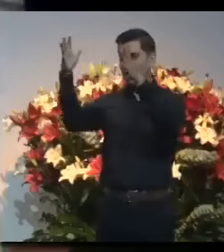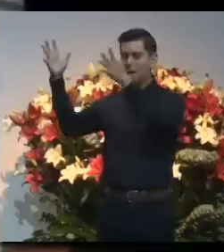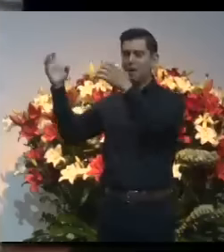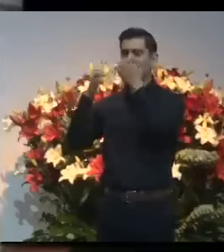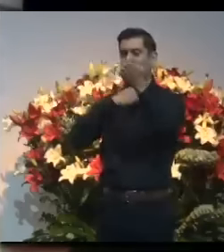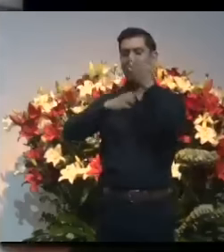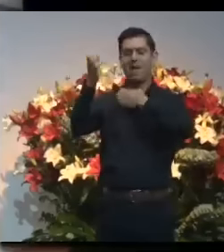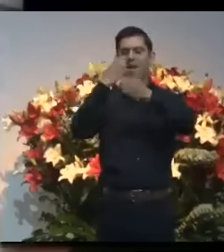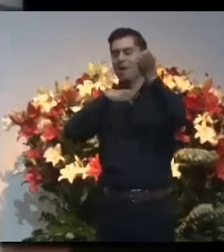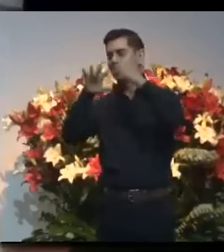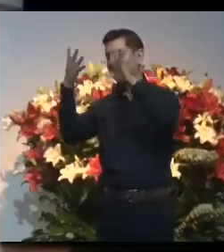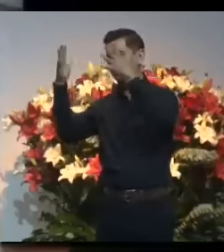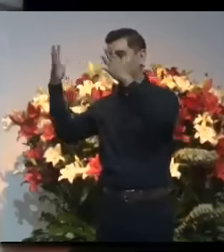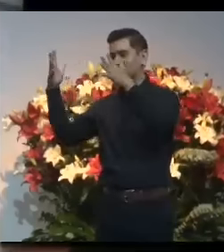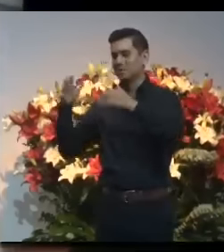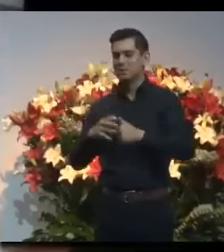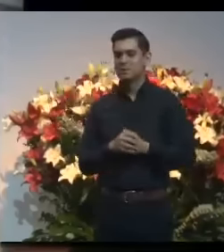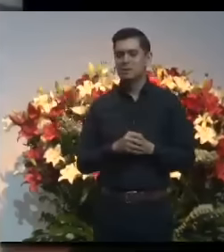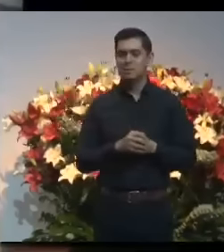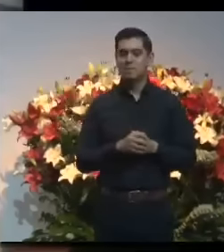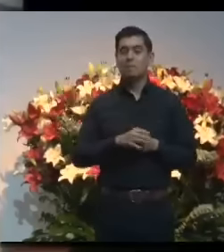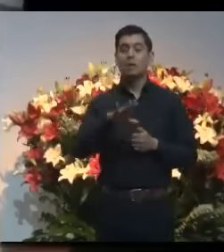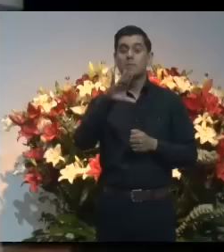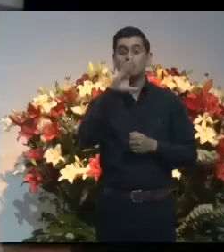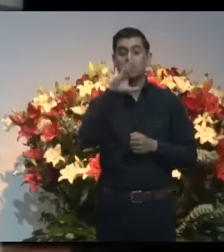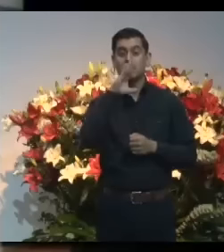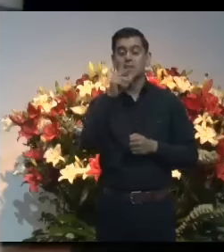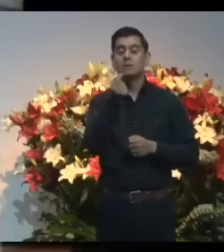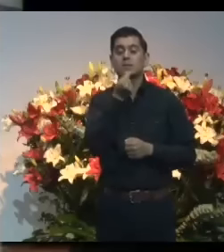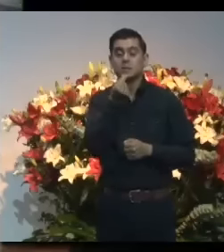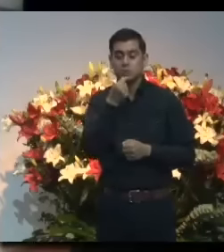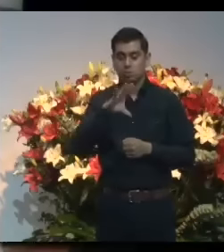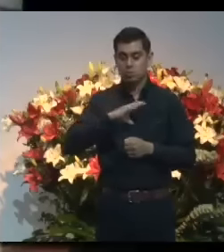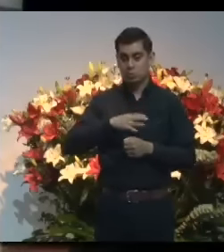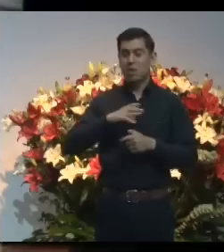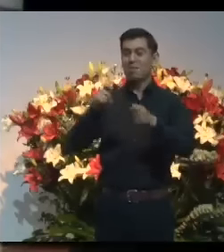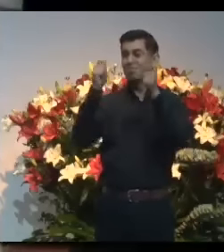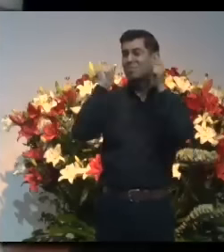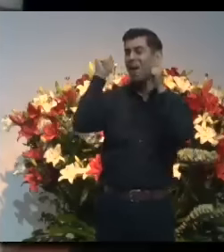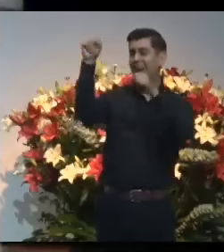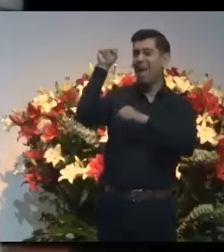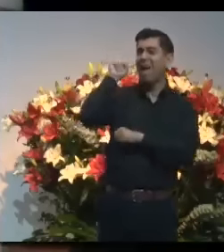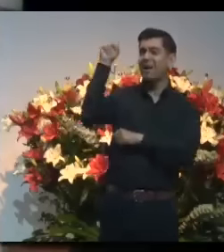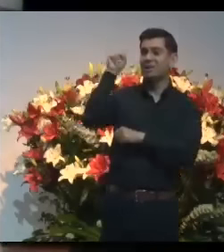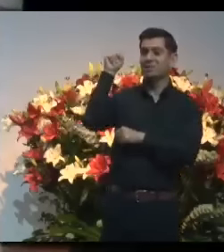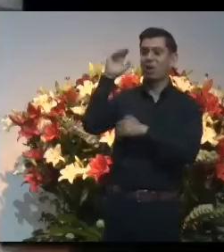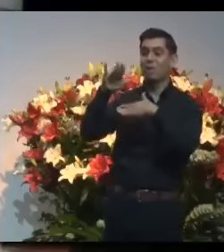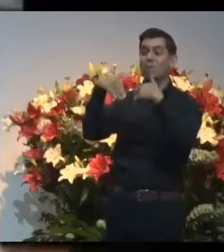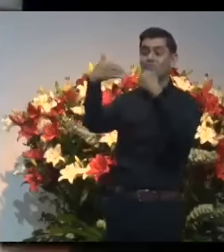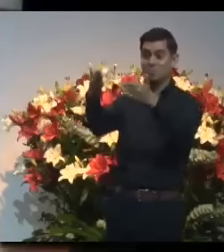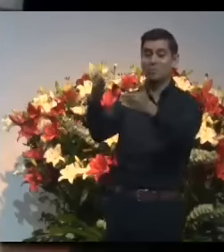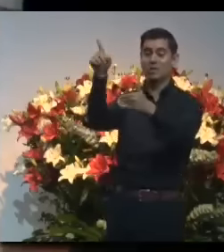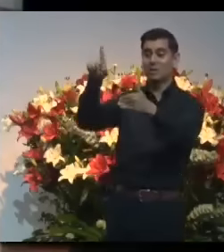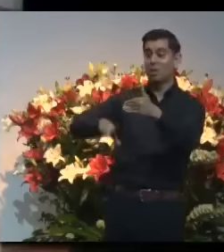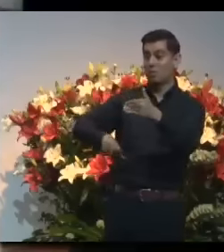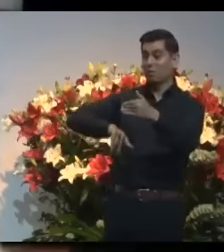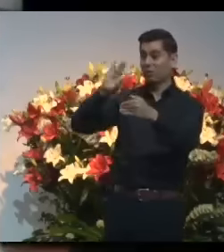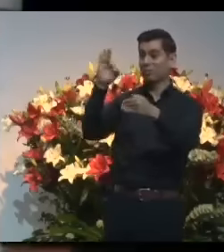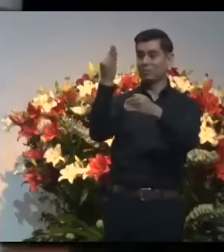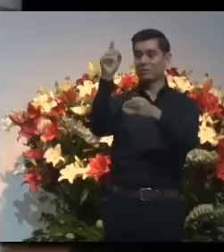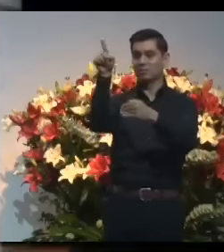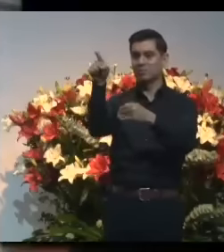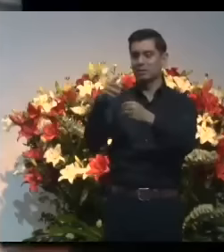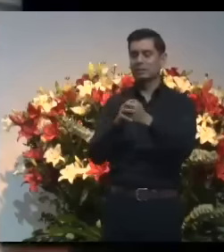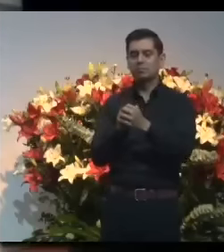Cuando las madres, mamás de niños con cáncer, protestaban afuera de Palacio Nacional, no hizo absolutamente